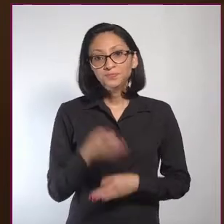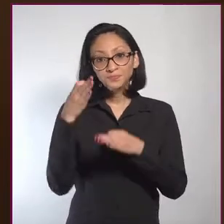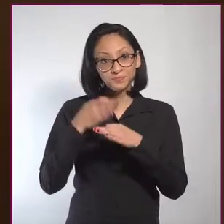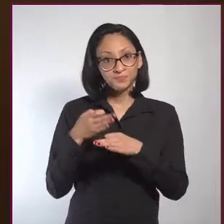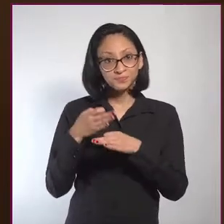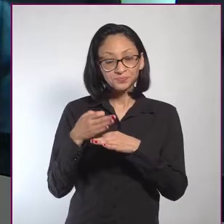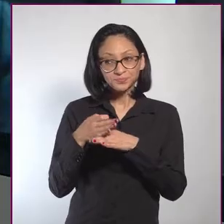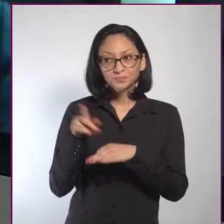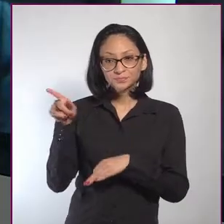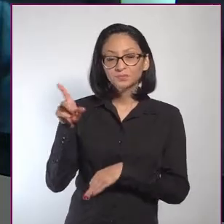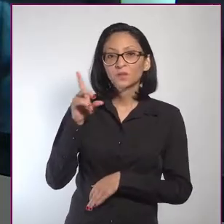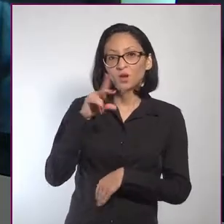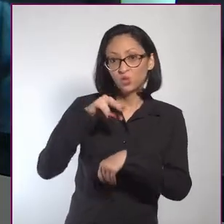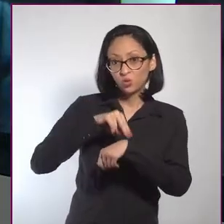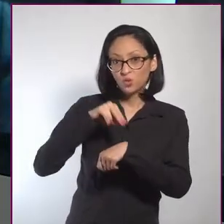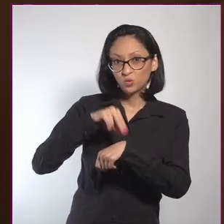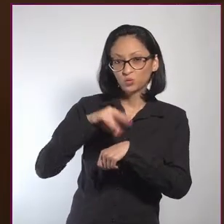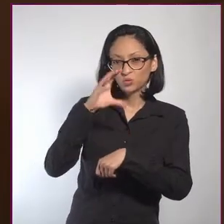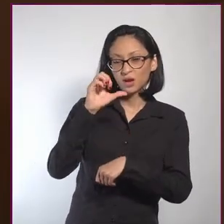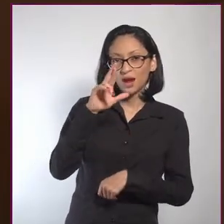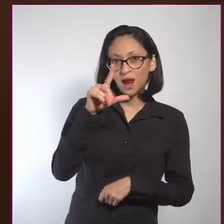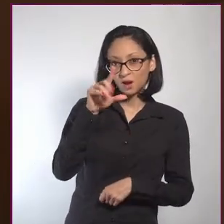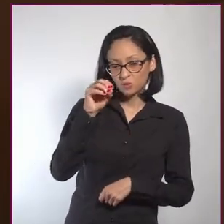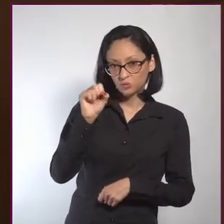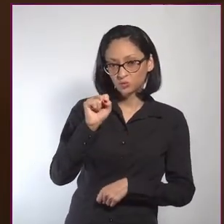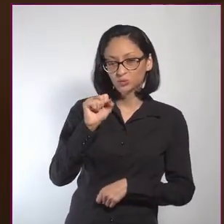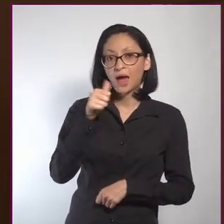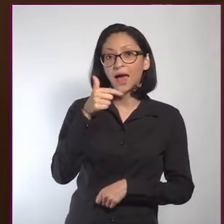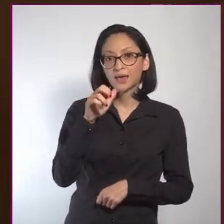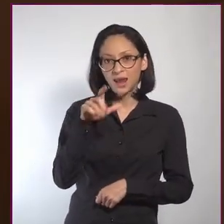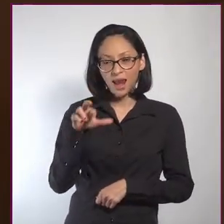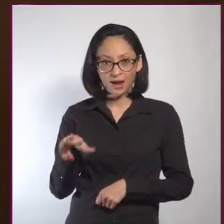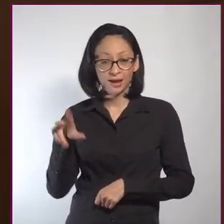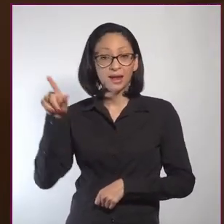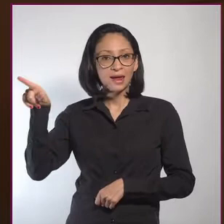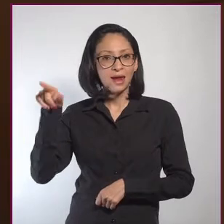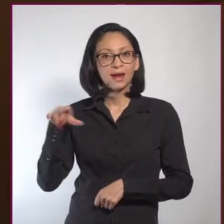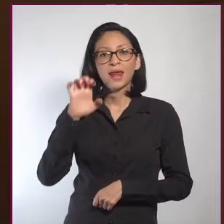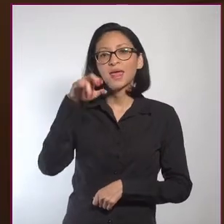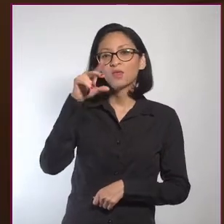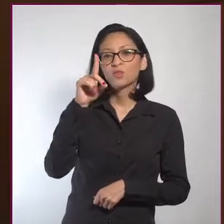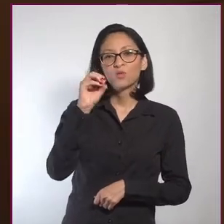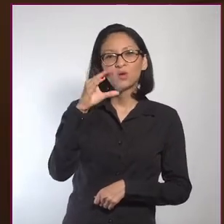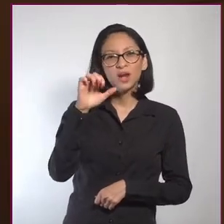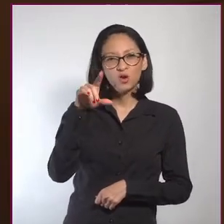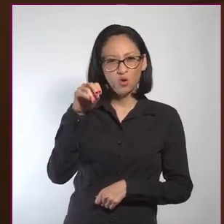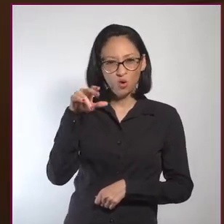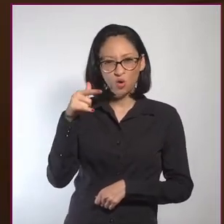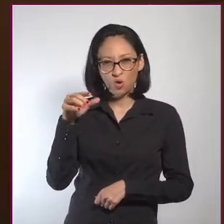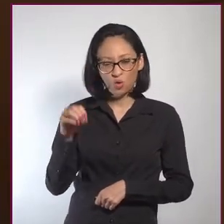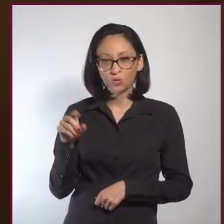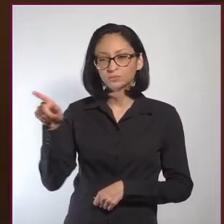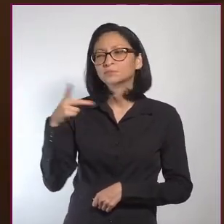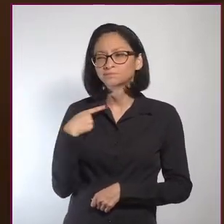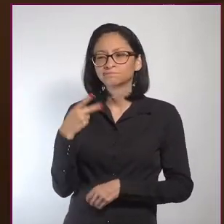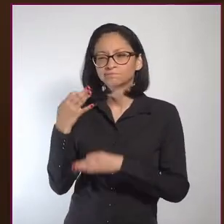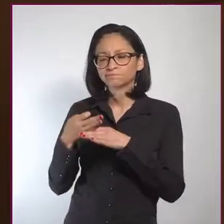Estamos con el doctor Carlos Aguilar Salinas, uno de los endocrinólogos más importantes de México, para quien tenemos varias